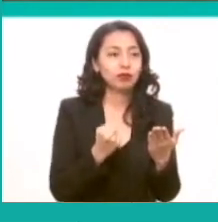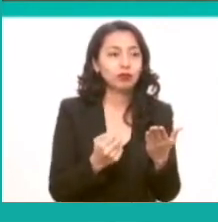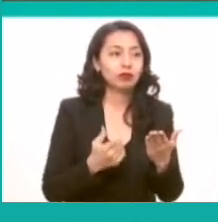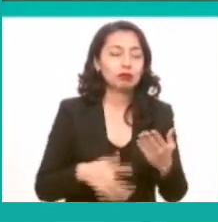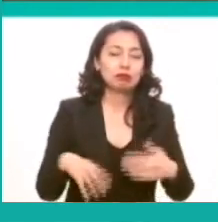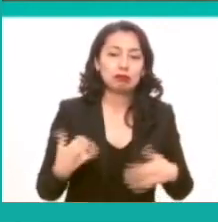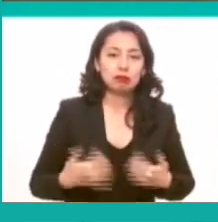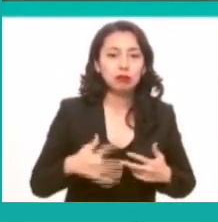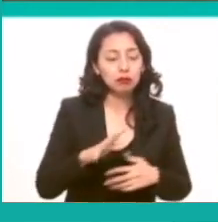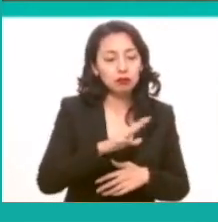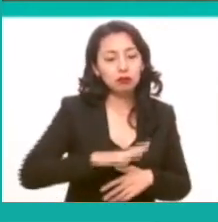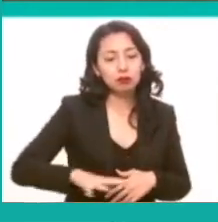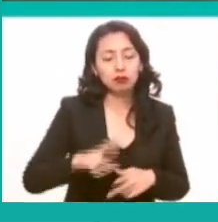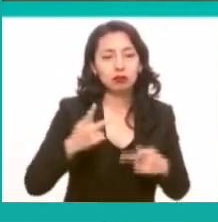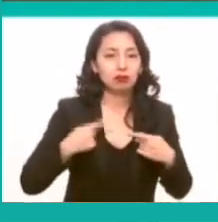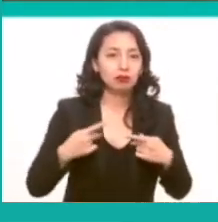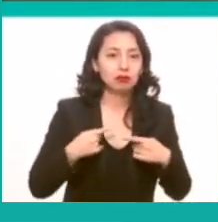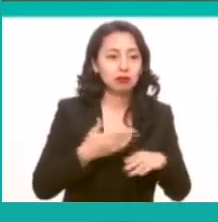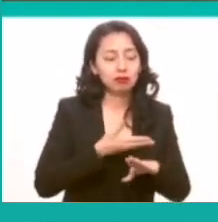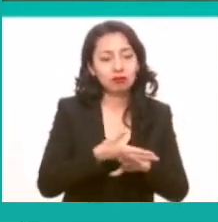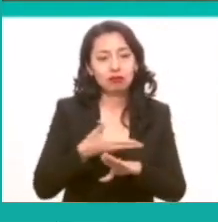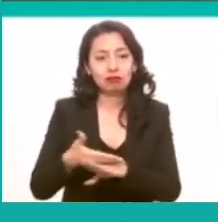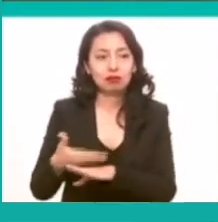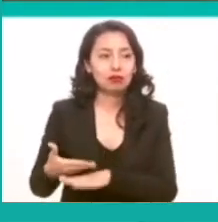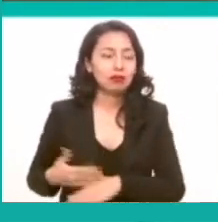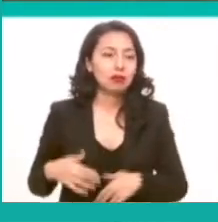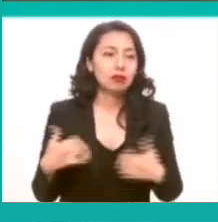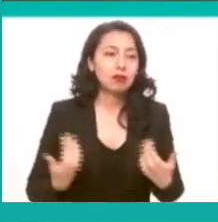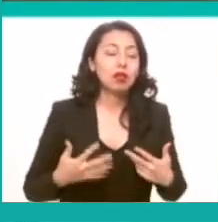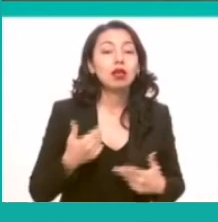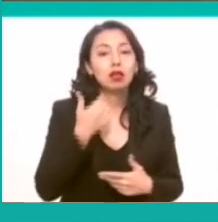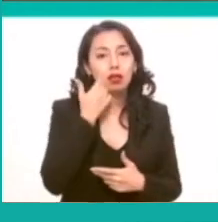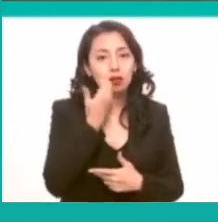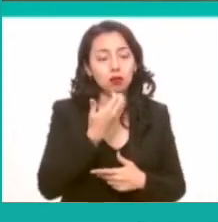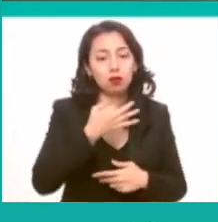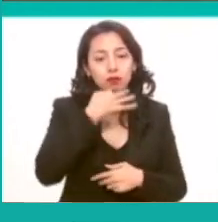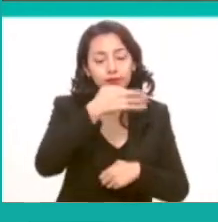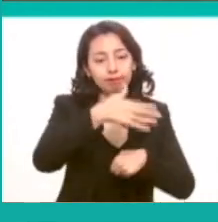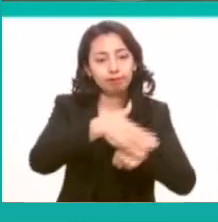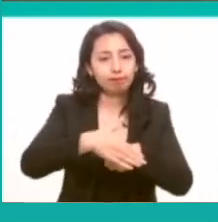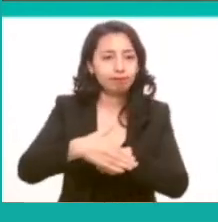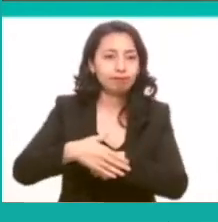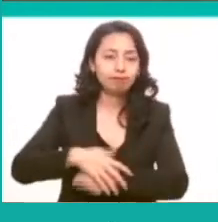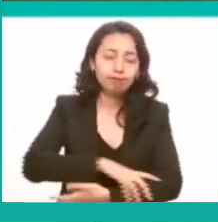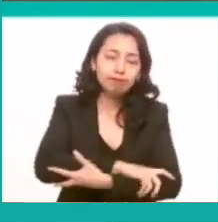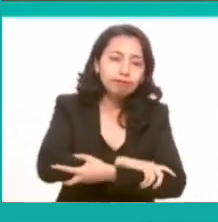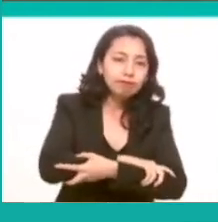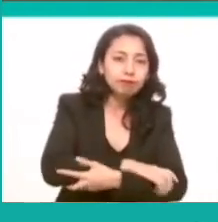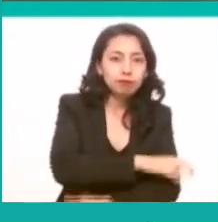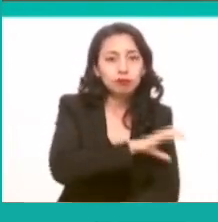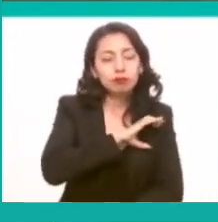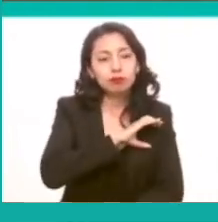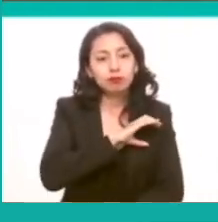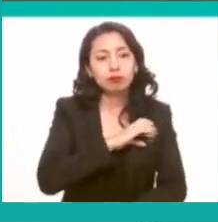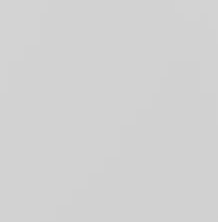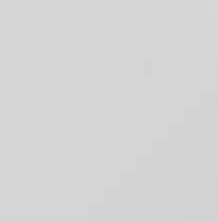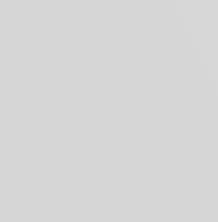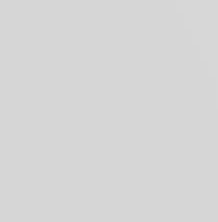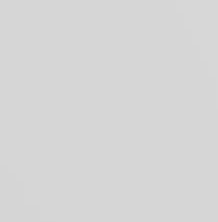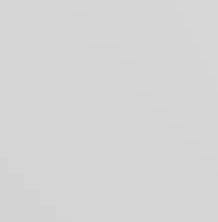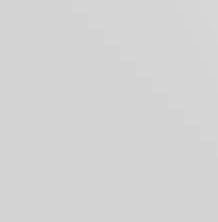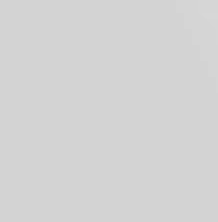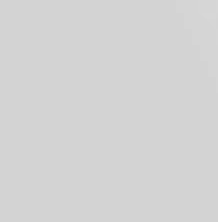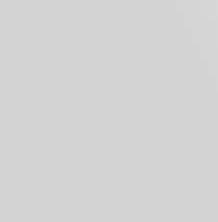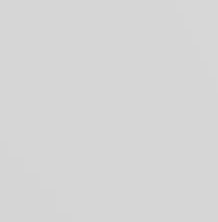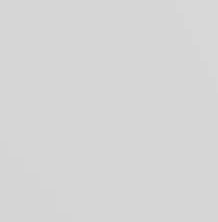entre la población de esa entidad federativa Por lo cual queremos expresar nuestra solidaridad desde el pleno del